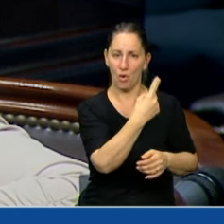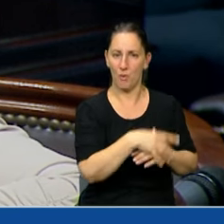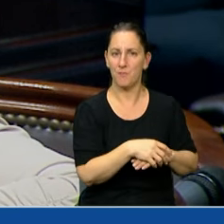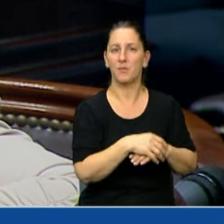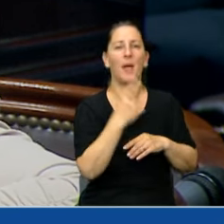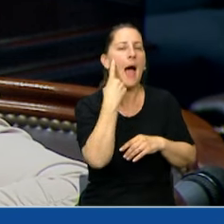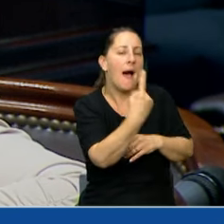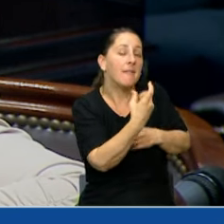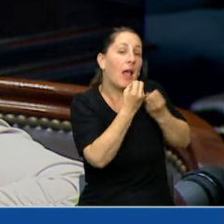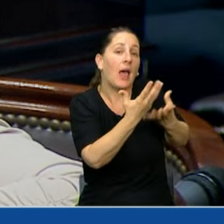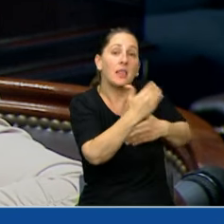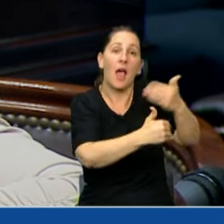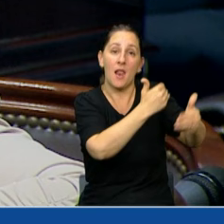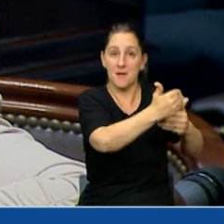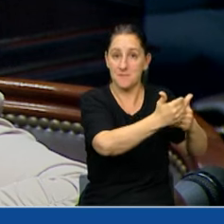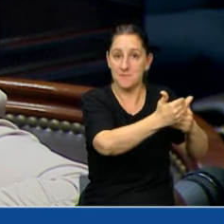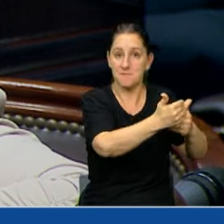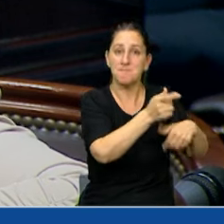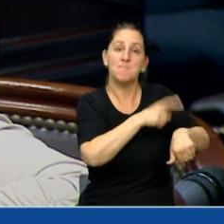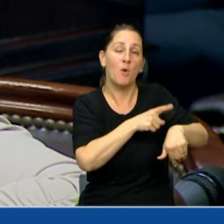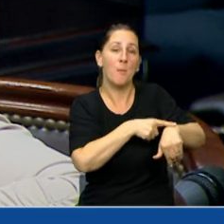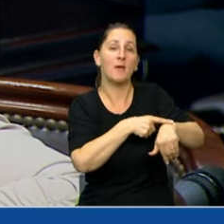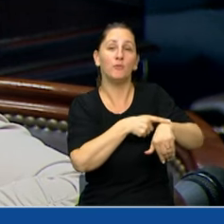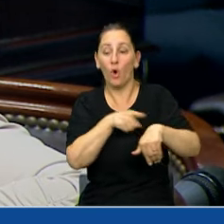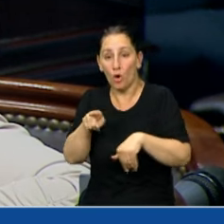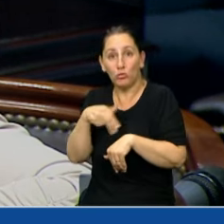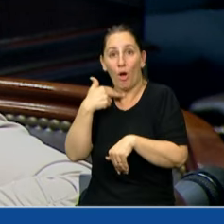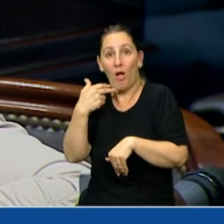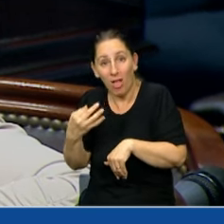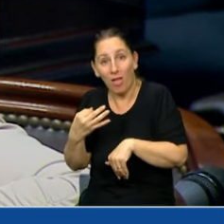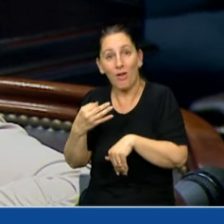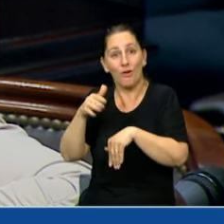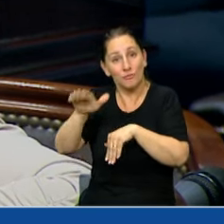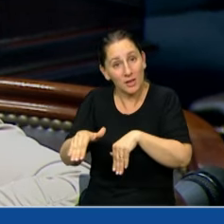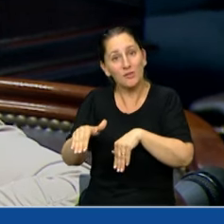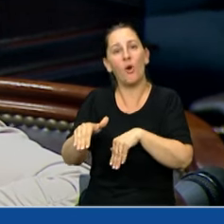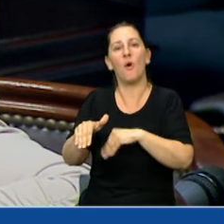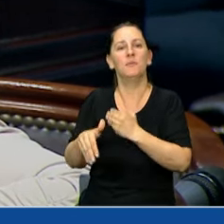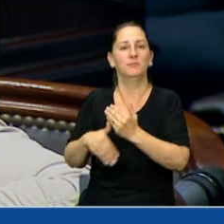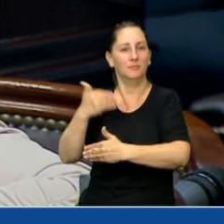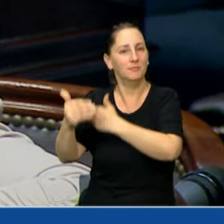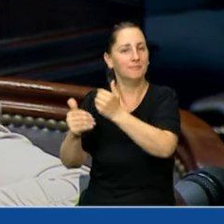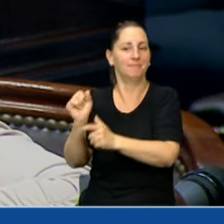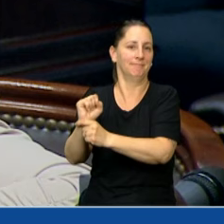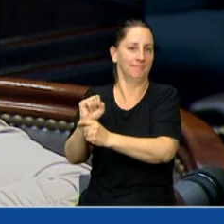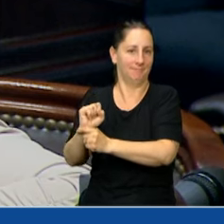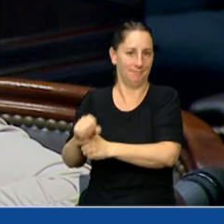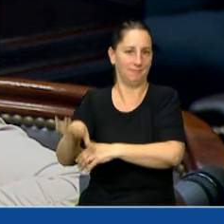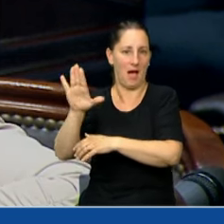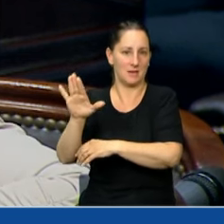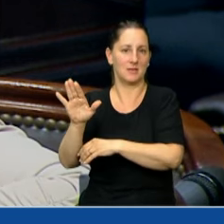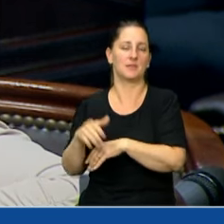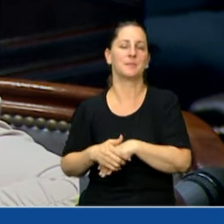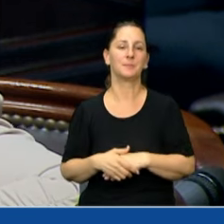contra el vidrio mientras aplaudimos aquel otro con los con los mayores talentos y lo